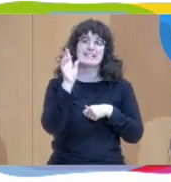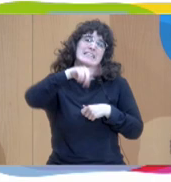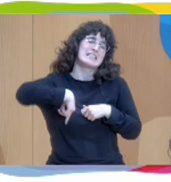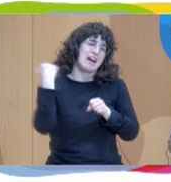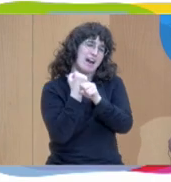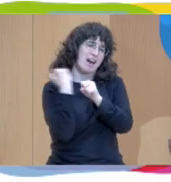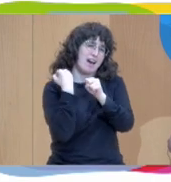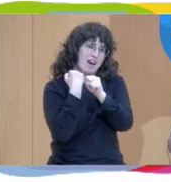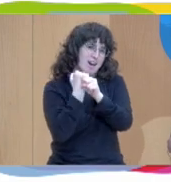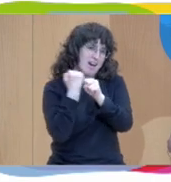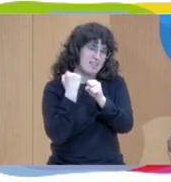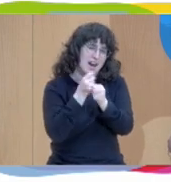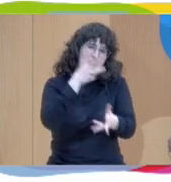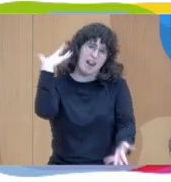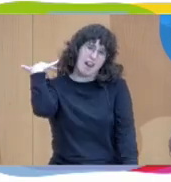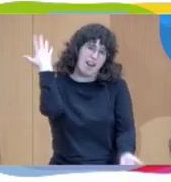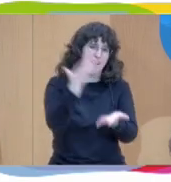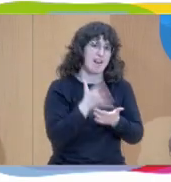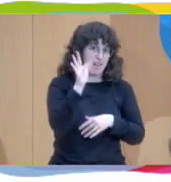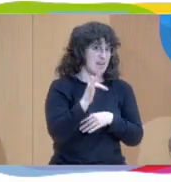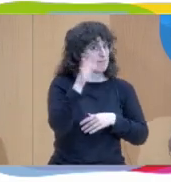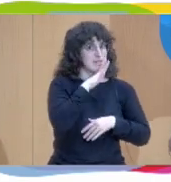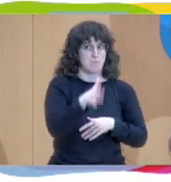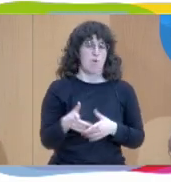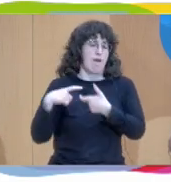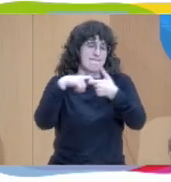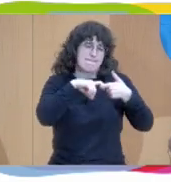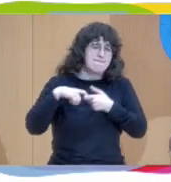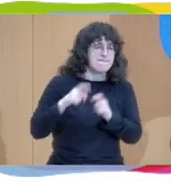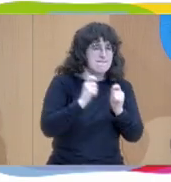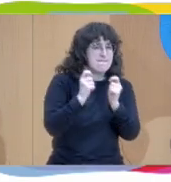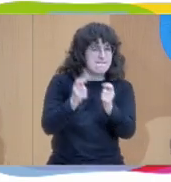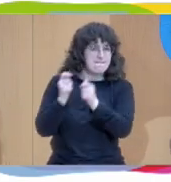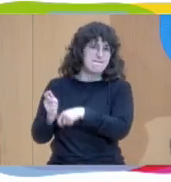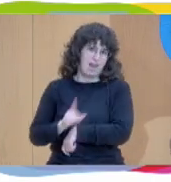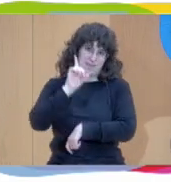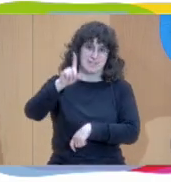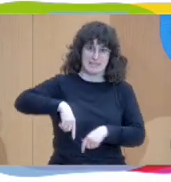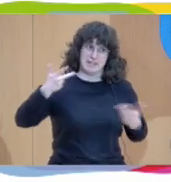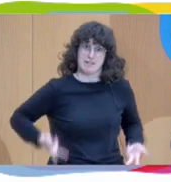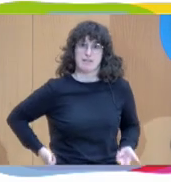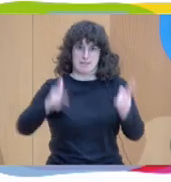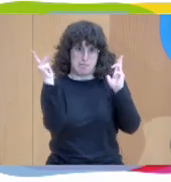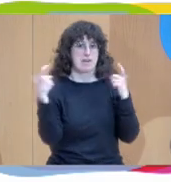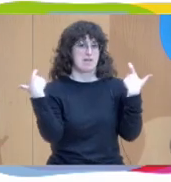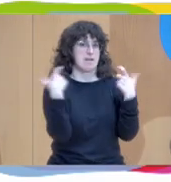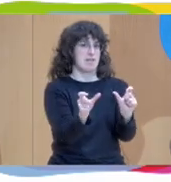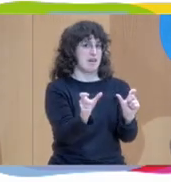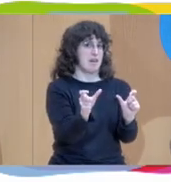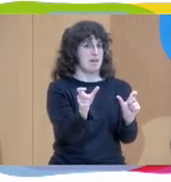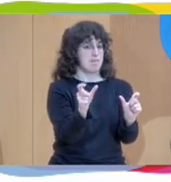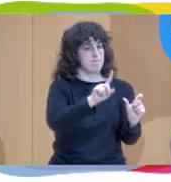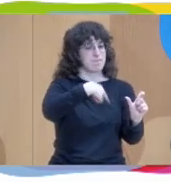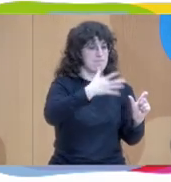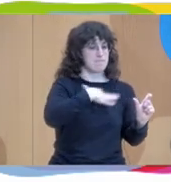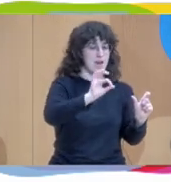durante tantos años y además su gran generosidad que también ha permitido que el departamento haya podido Traducir